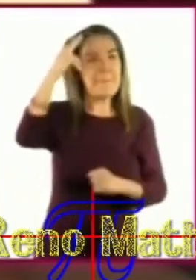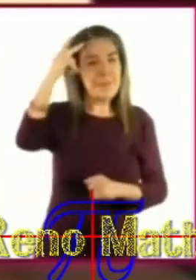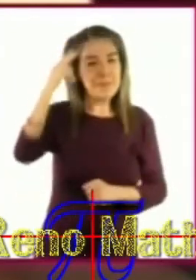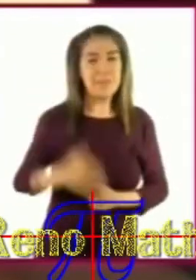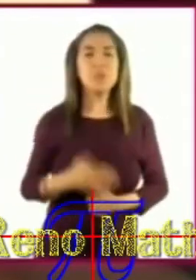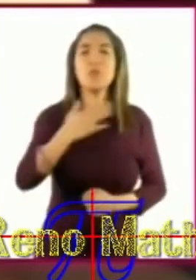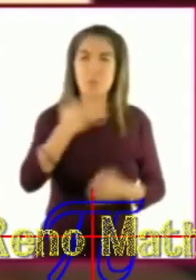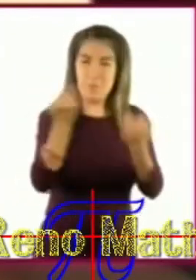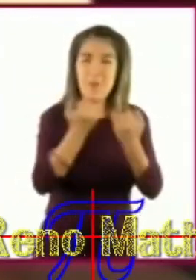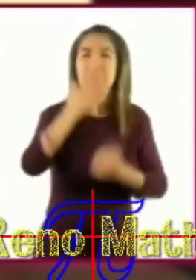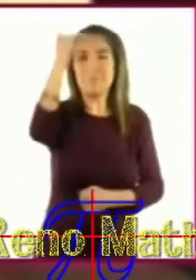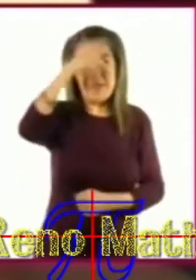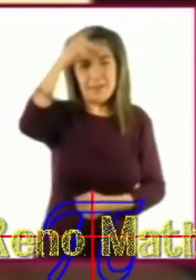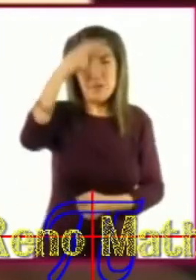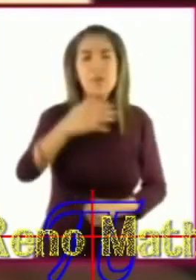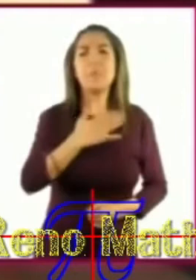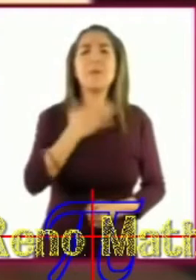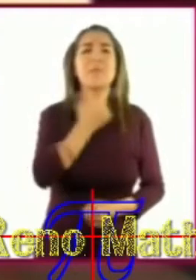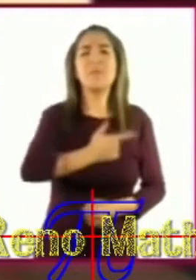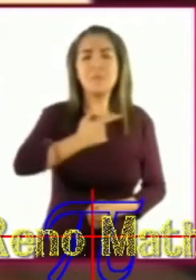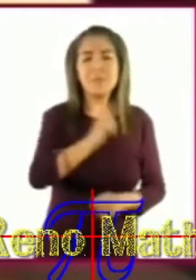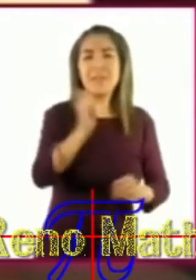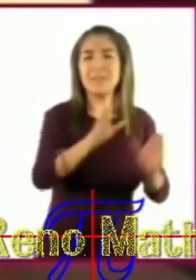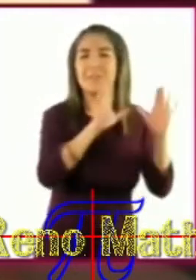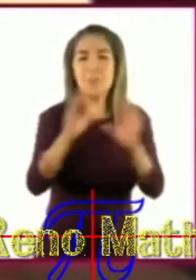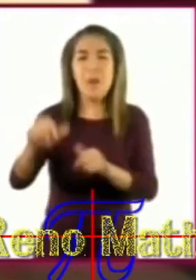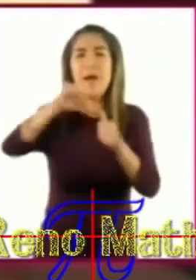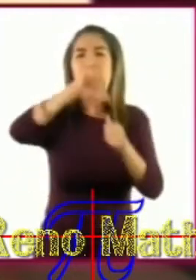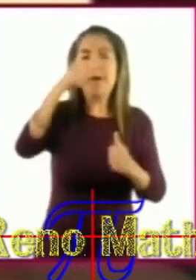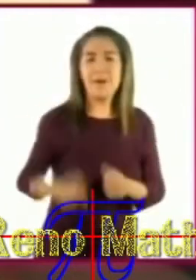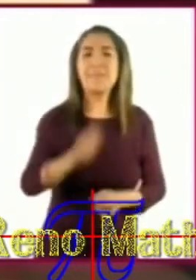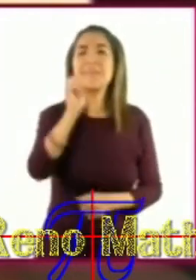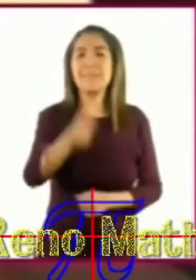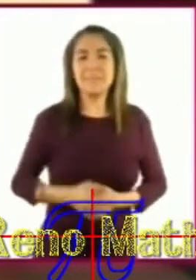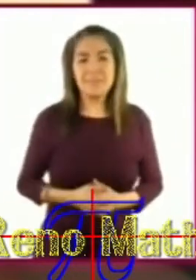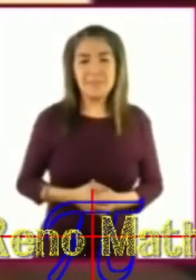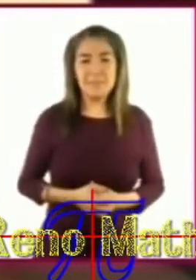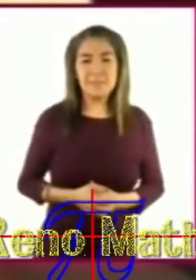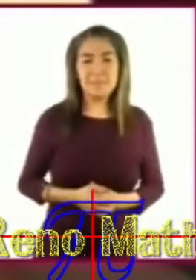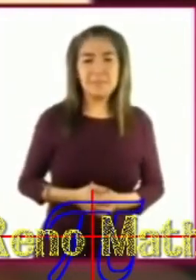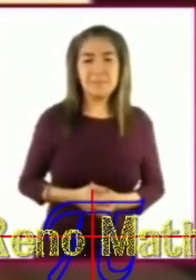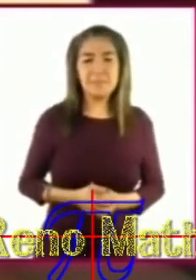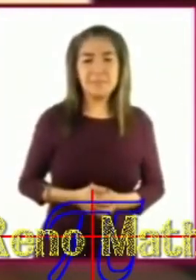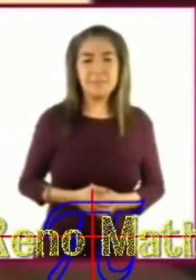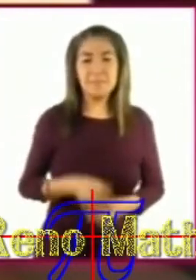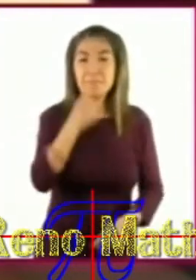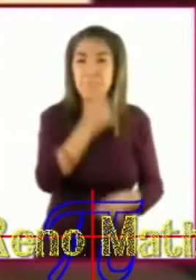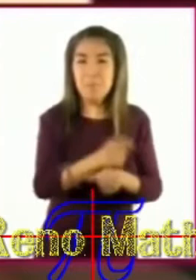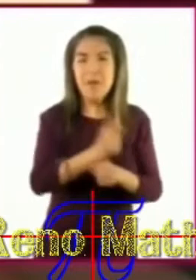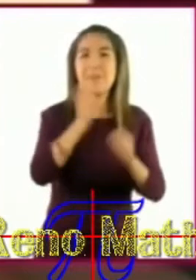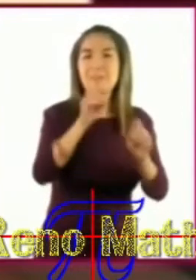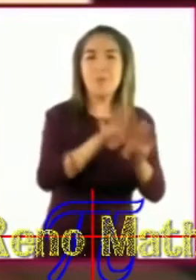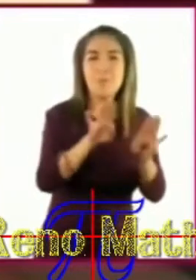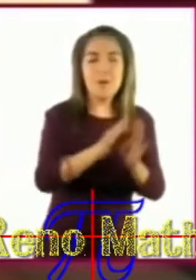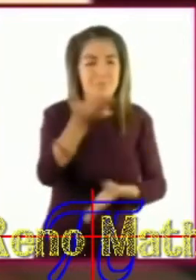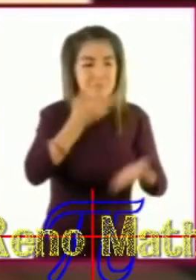soy pedagoga. A mí lo que me ha motivado a dedicarme al arte ha sido, en primera instancia, compartir nuestras tradiciones,